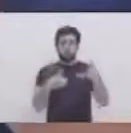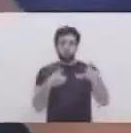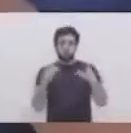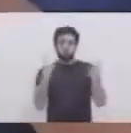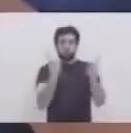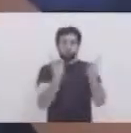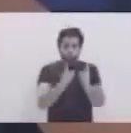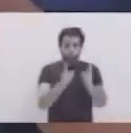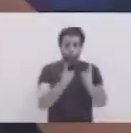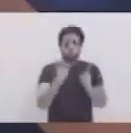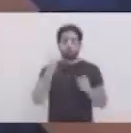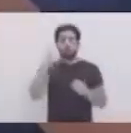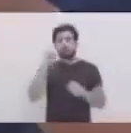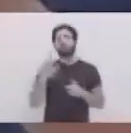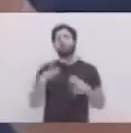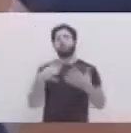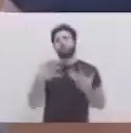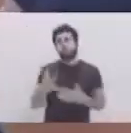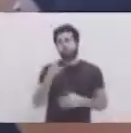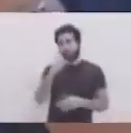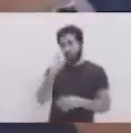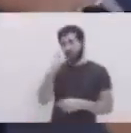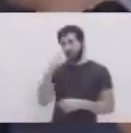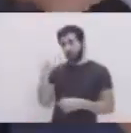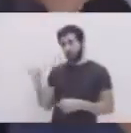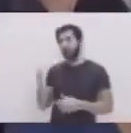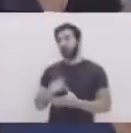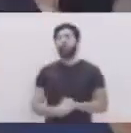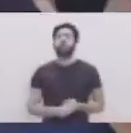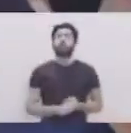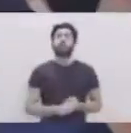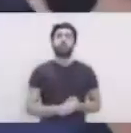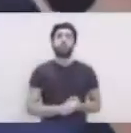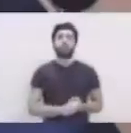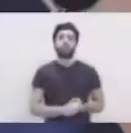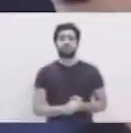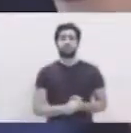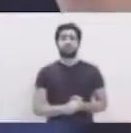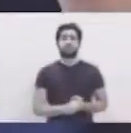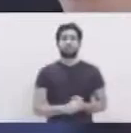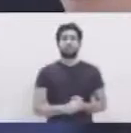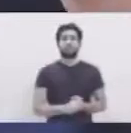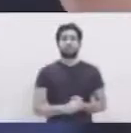para que sea la trompita de nuestra jirafa, ¿ok?